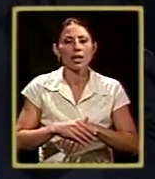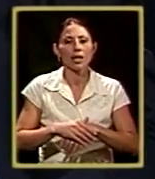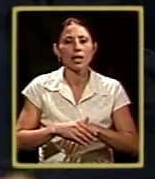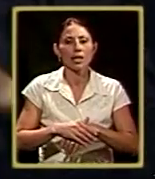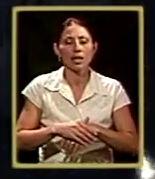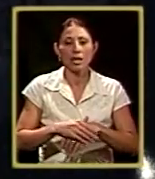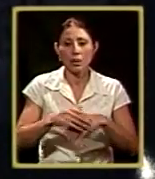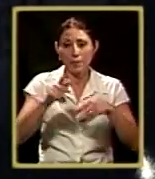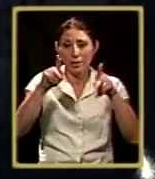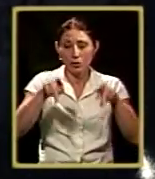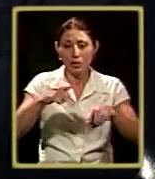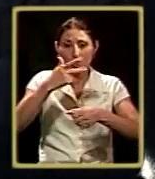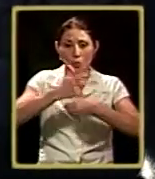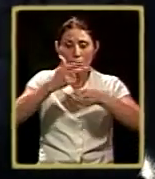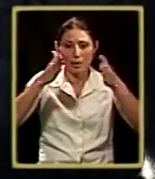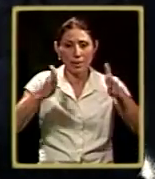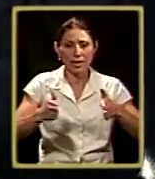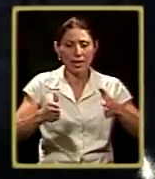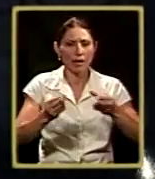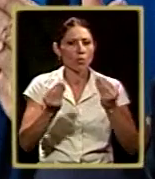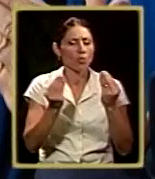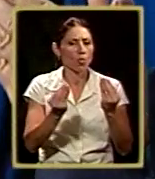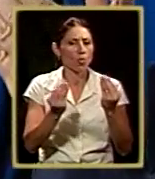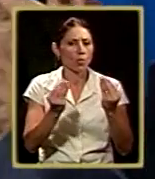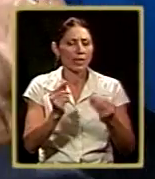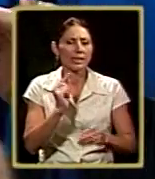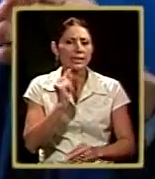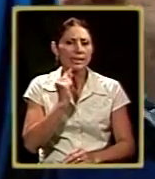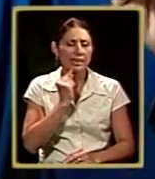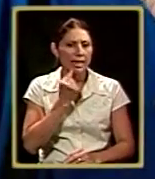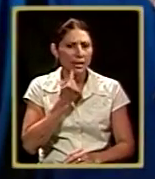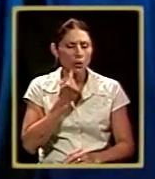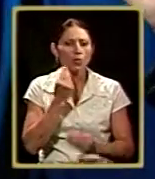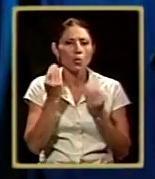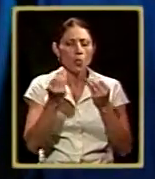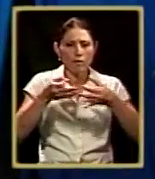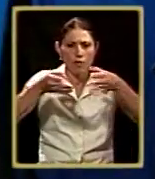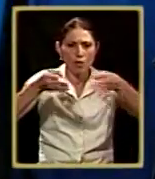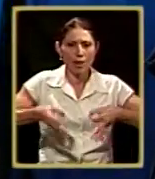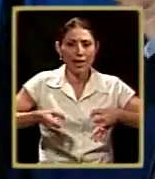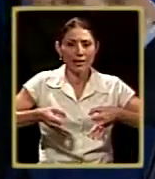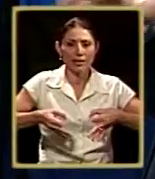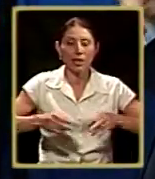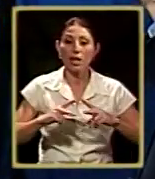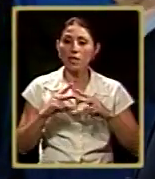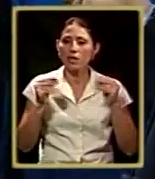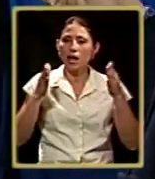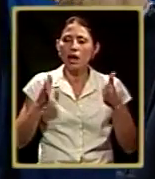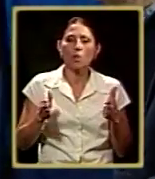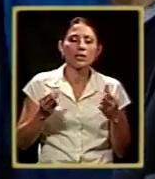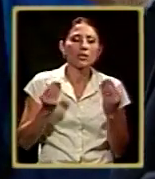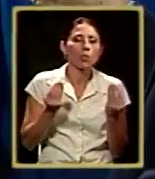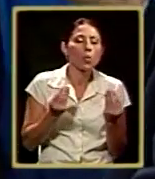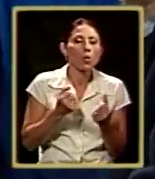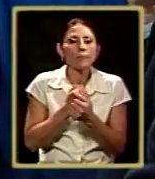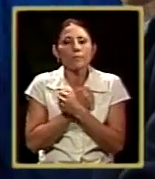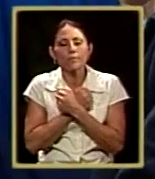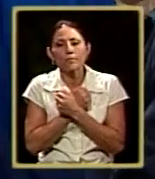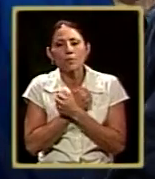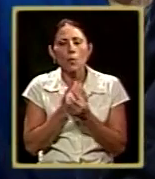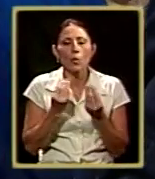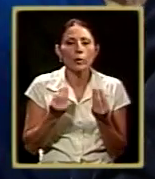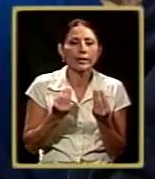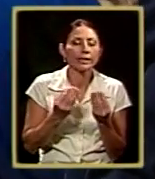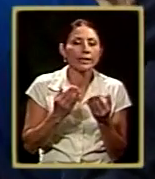los guatemaltecos son muy serios, muy formales. Los nicaragüenses son cálidos, y me parece